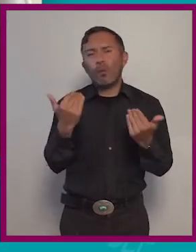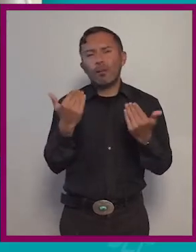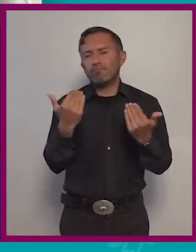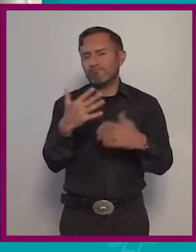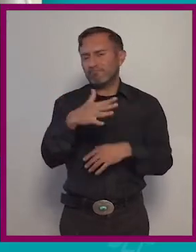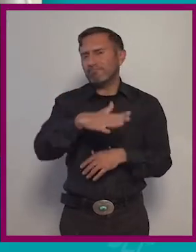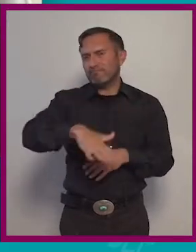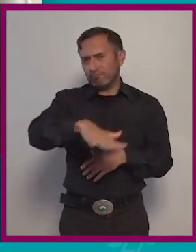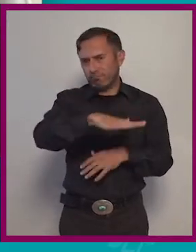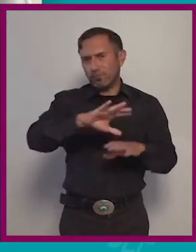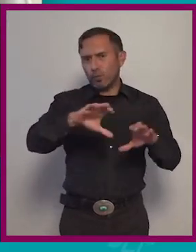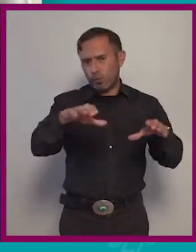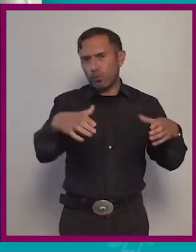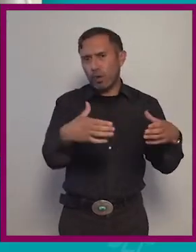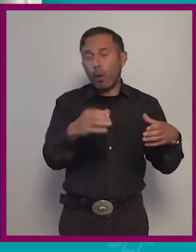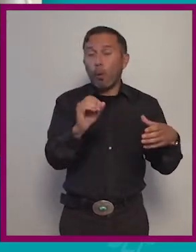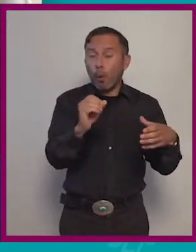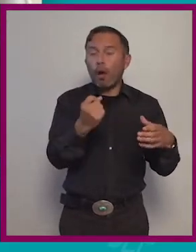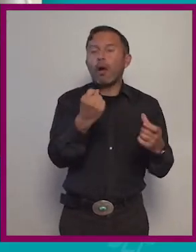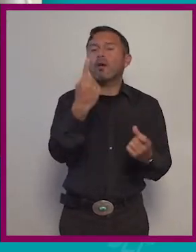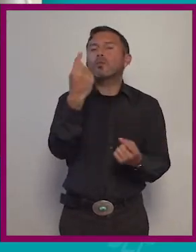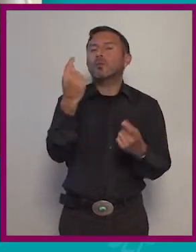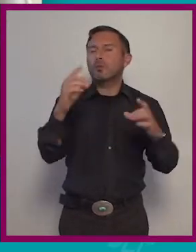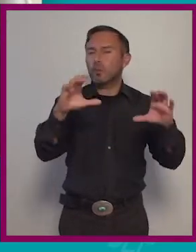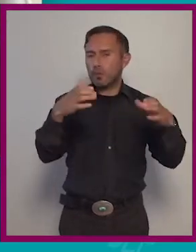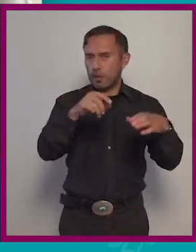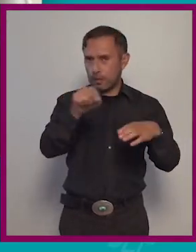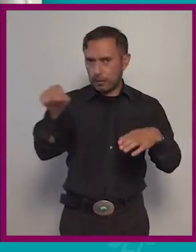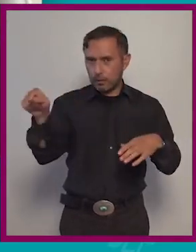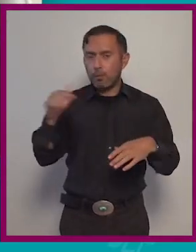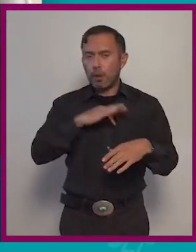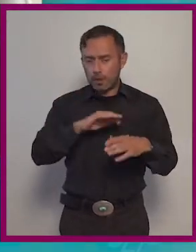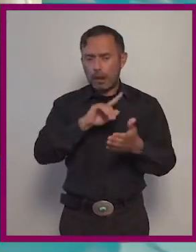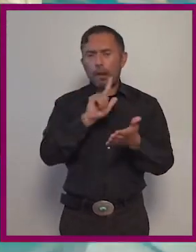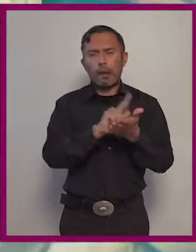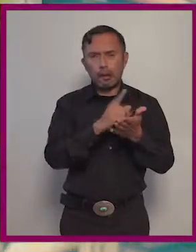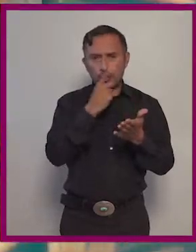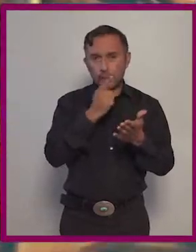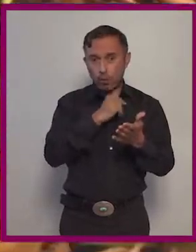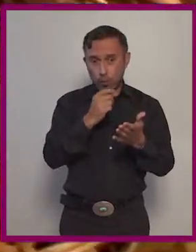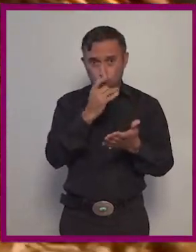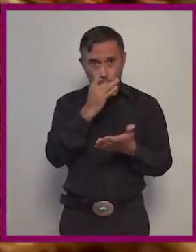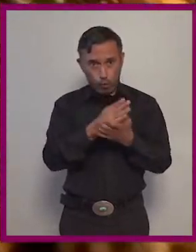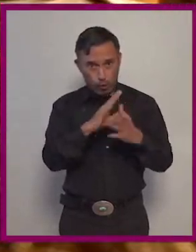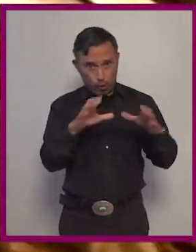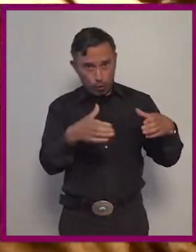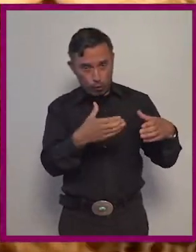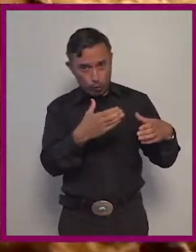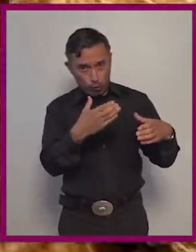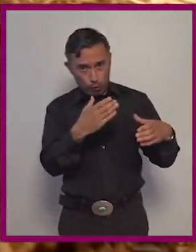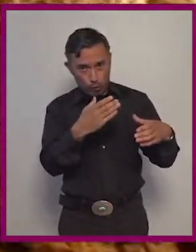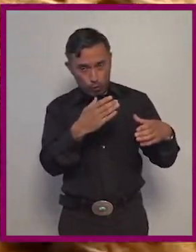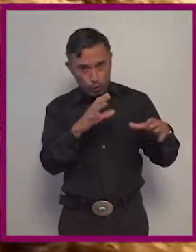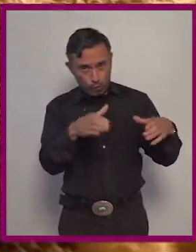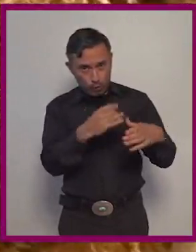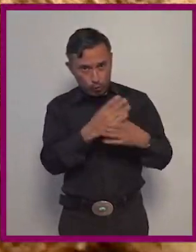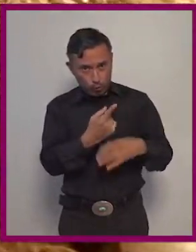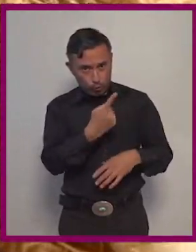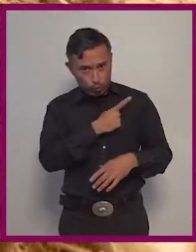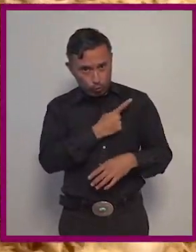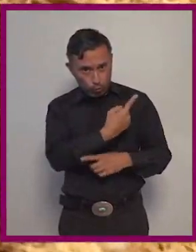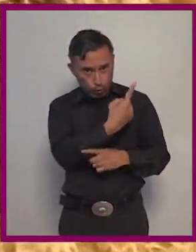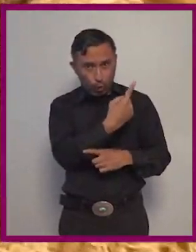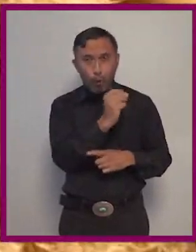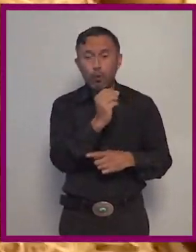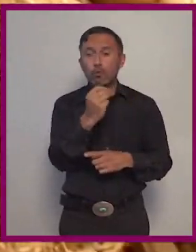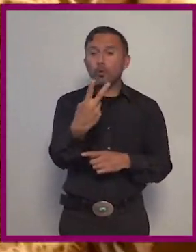o algunas comunidades, porque también la ley prevé el supuesto de que no sea una comunidad, sino que sean dos o tres las que reclamen